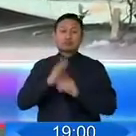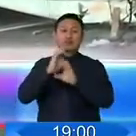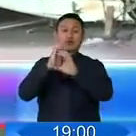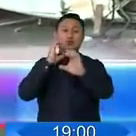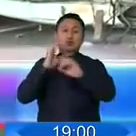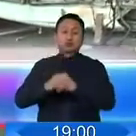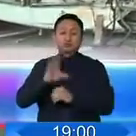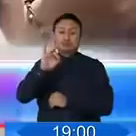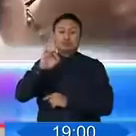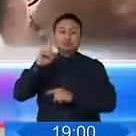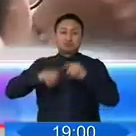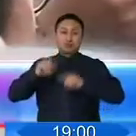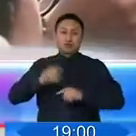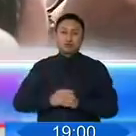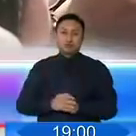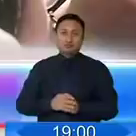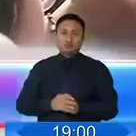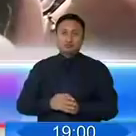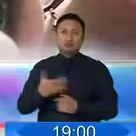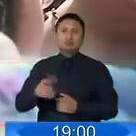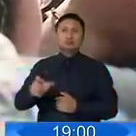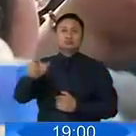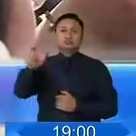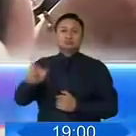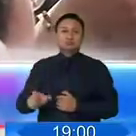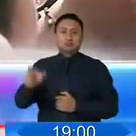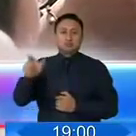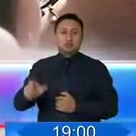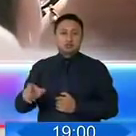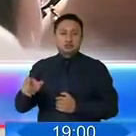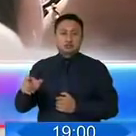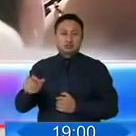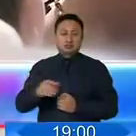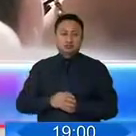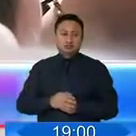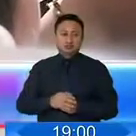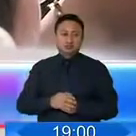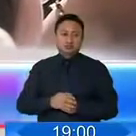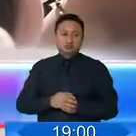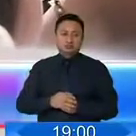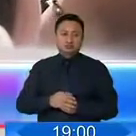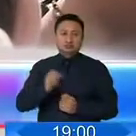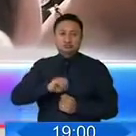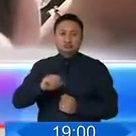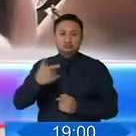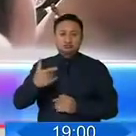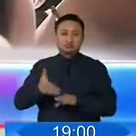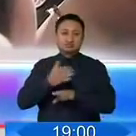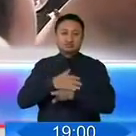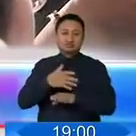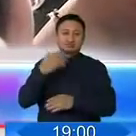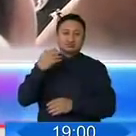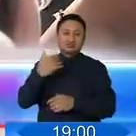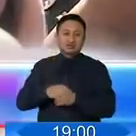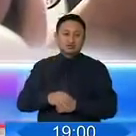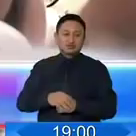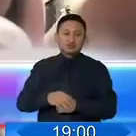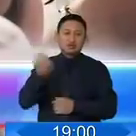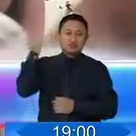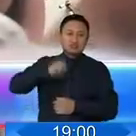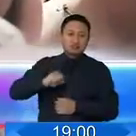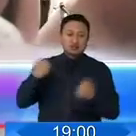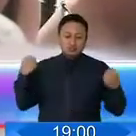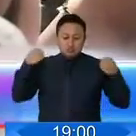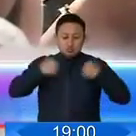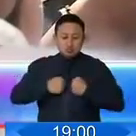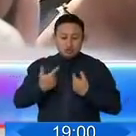viajaba con 8 amigos. Son personas que venían, digamos, de mochileros, por decirlo de alguna manera,